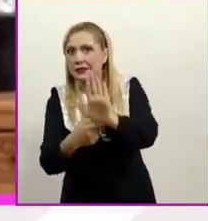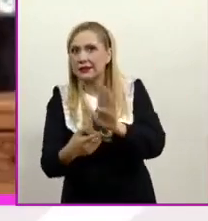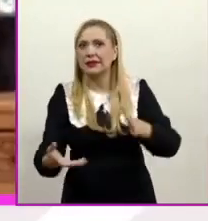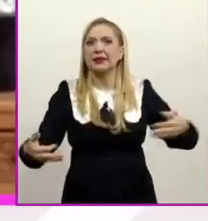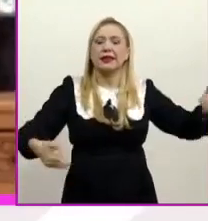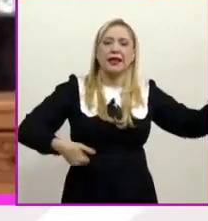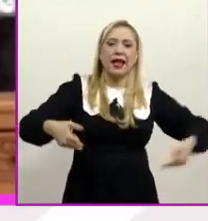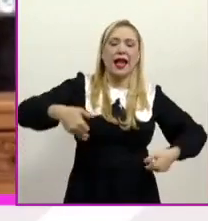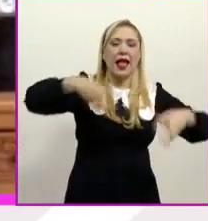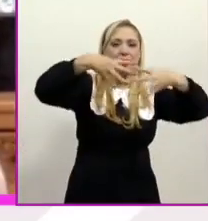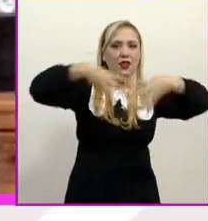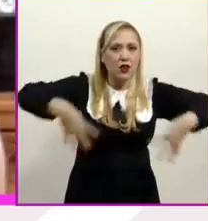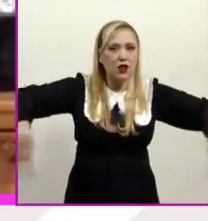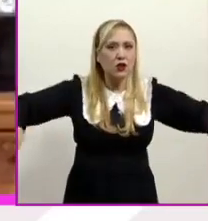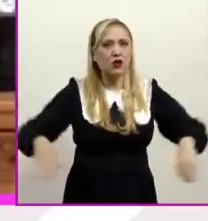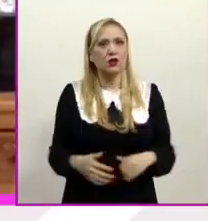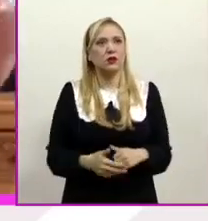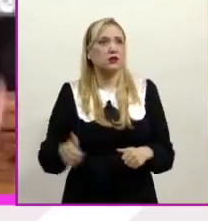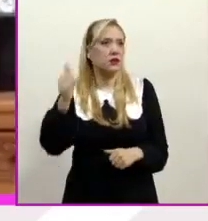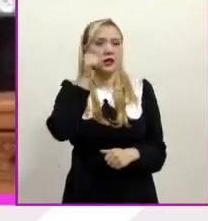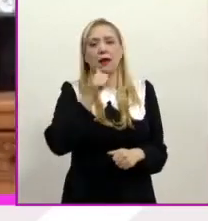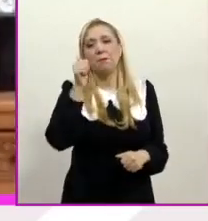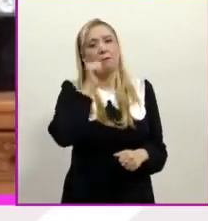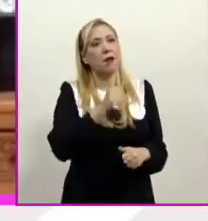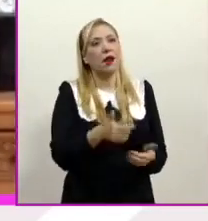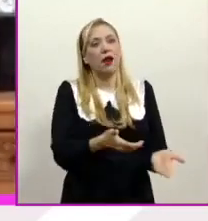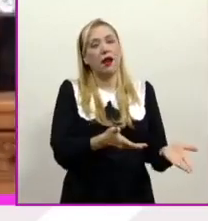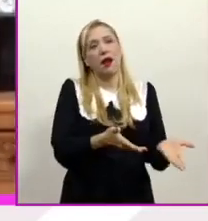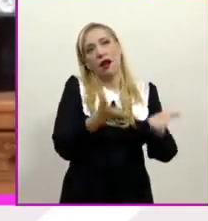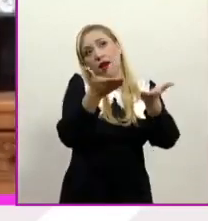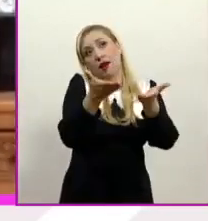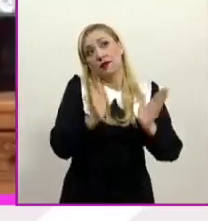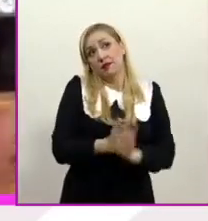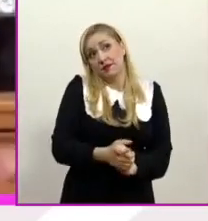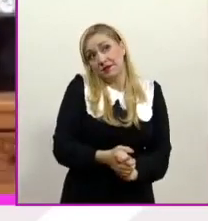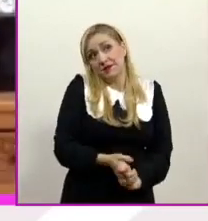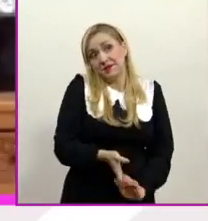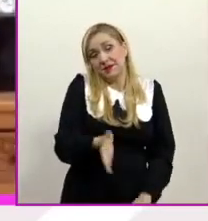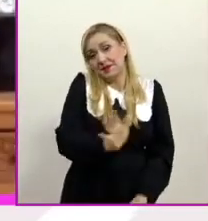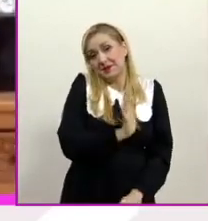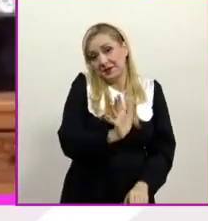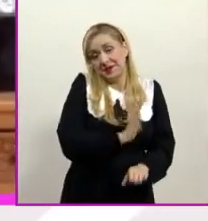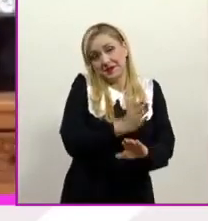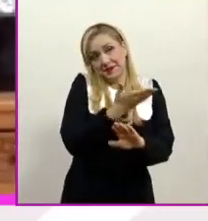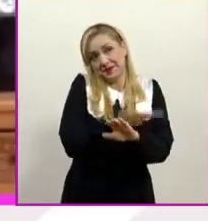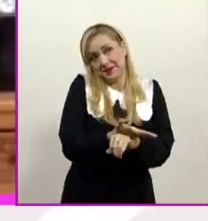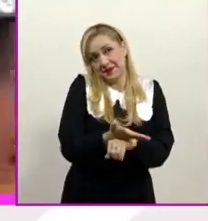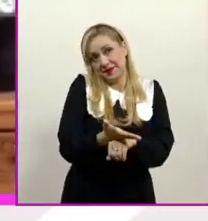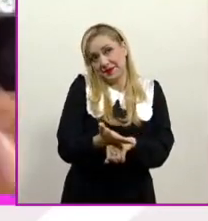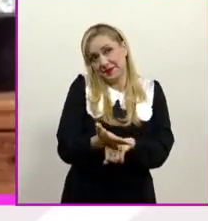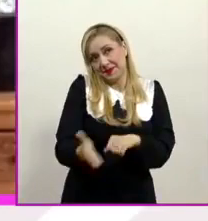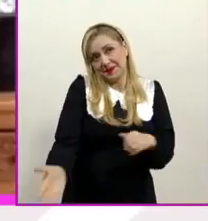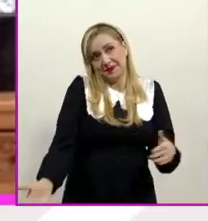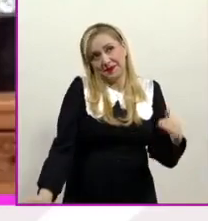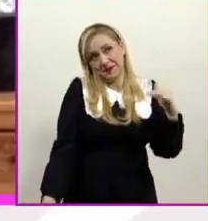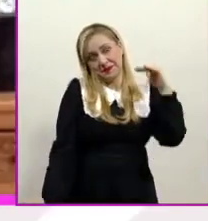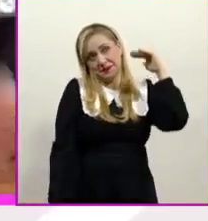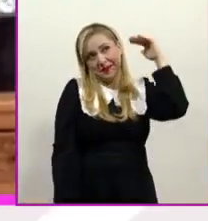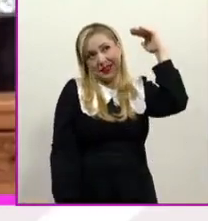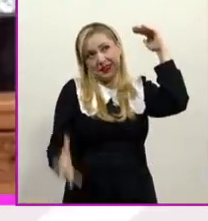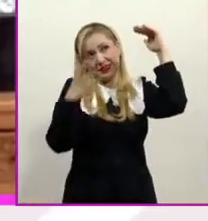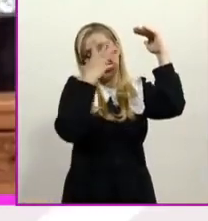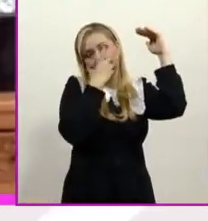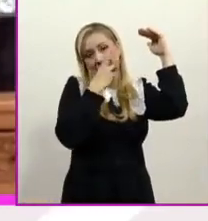o en los teatros, pues justo visibilizan una cierta manera de entender a las personas, de jerarquizar a las personas,